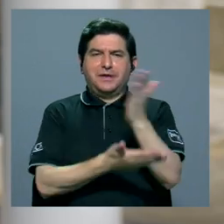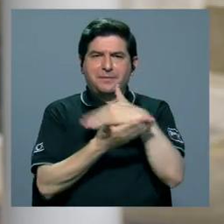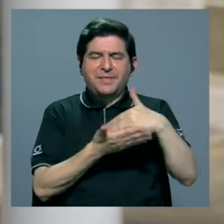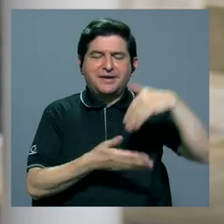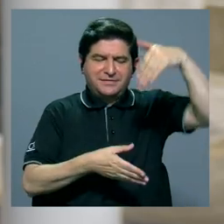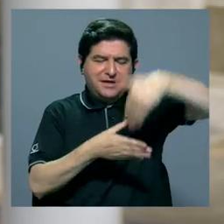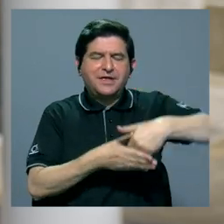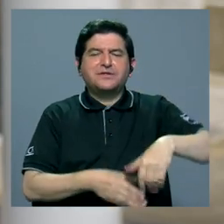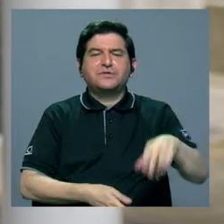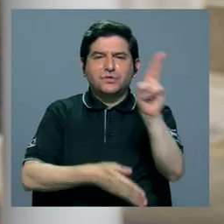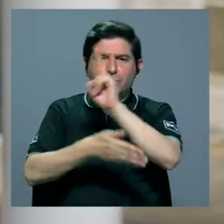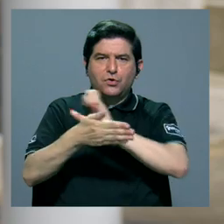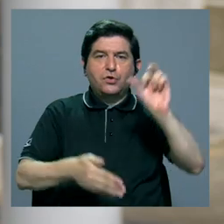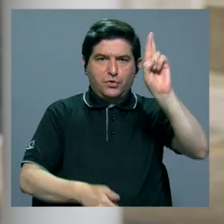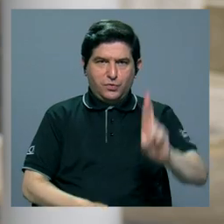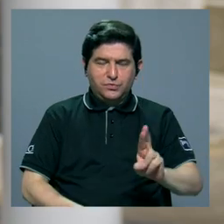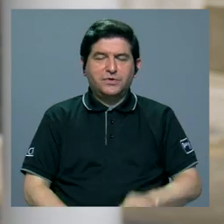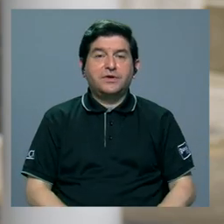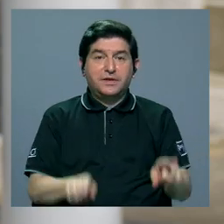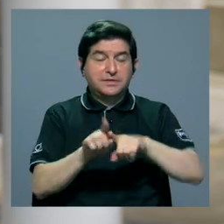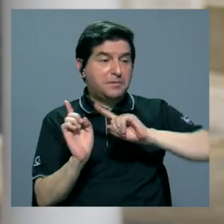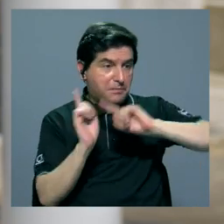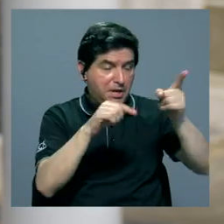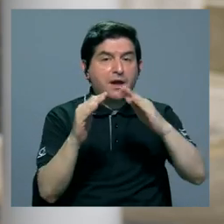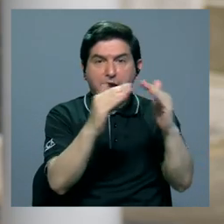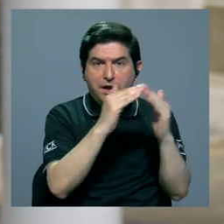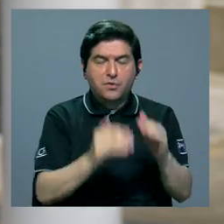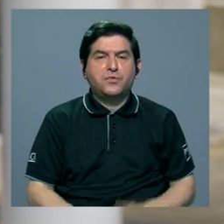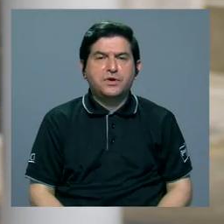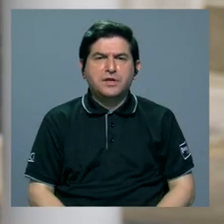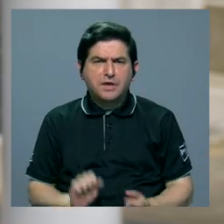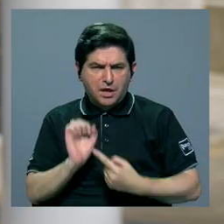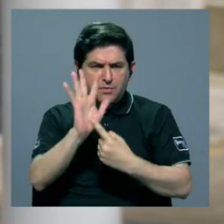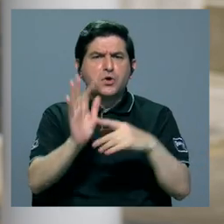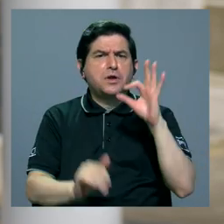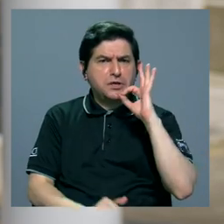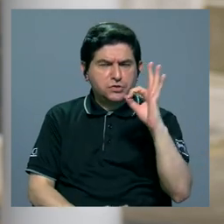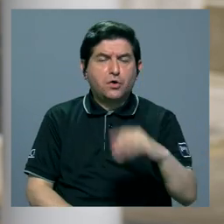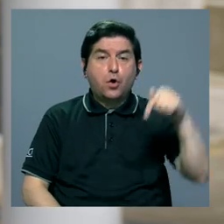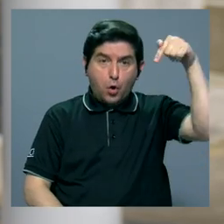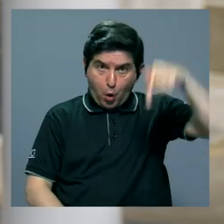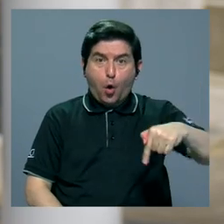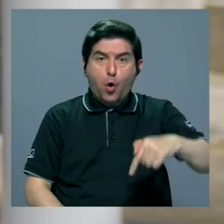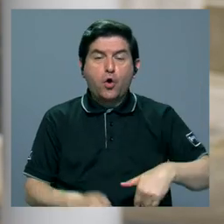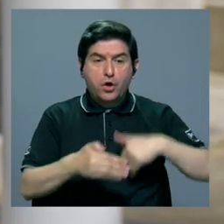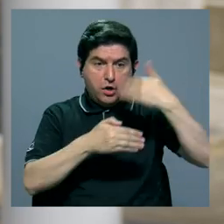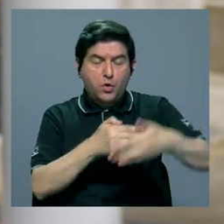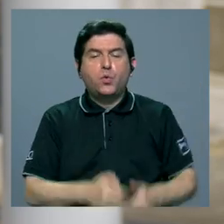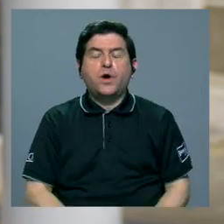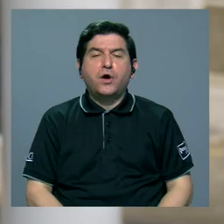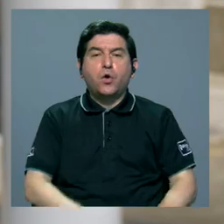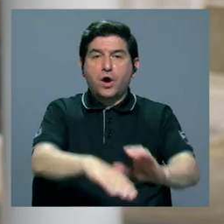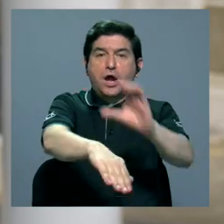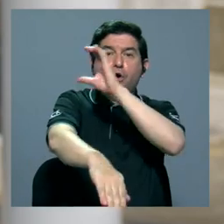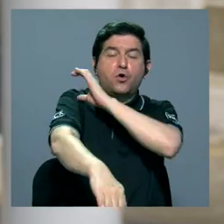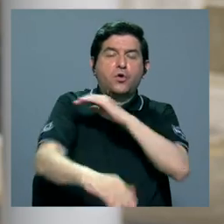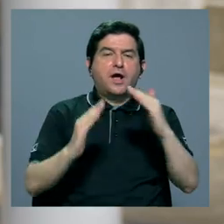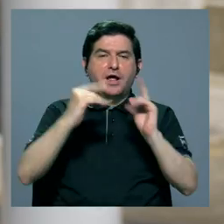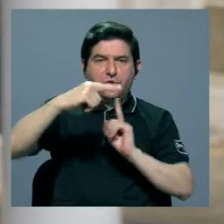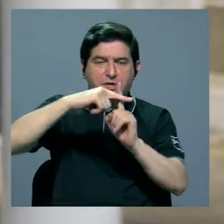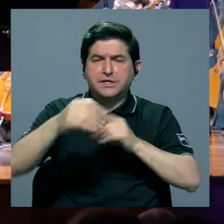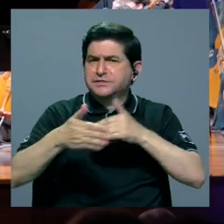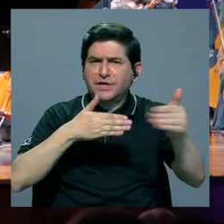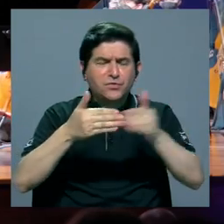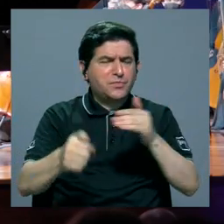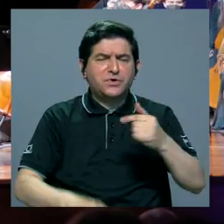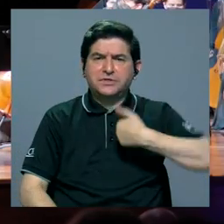muy orgullosos de ser parte de la UCR y también porque vamos a las comunidades. Nos proyectamos muy bien a las comunidades. Por ejemplo, hoy vamos a estar en la Iglesia